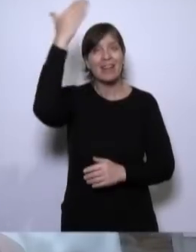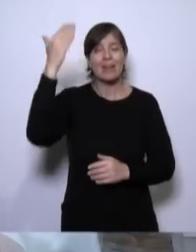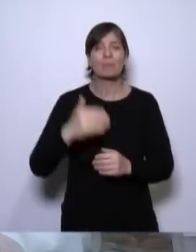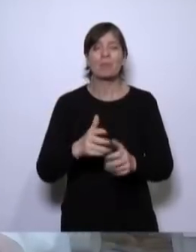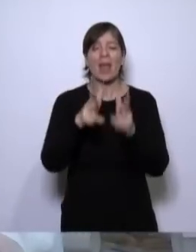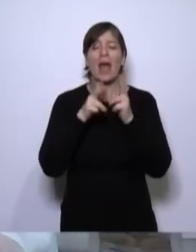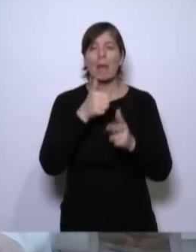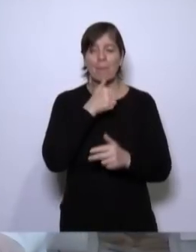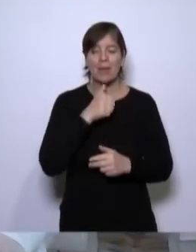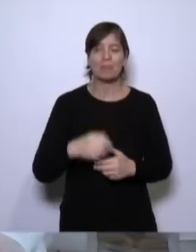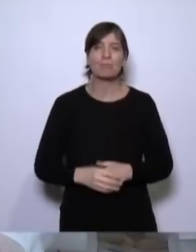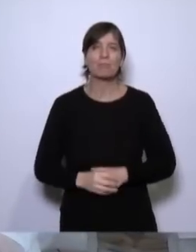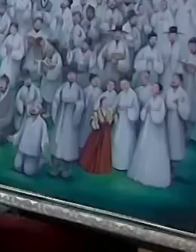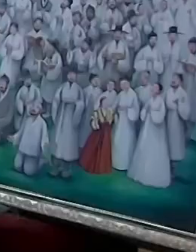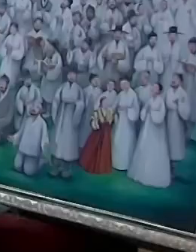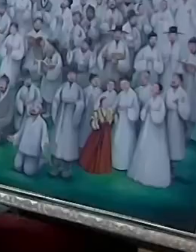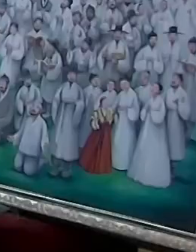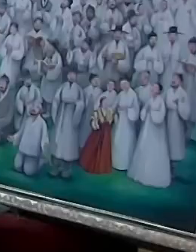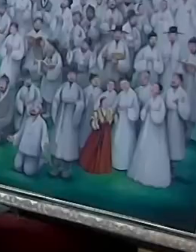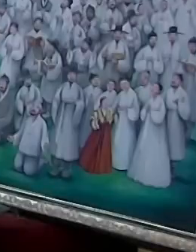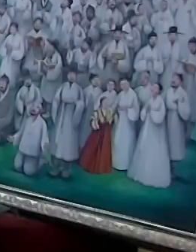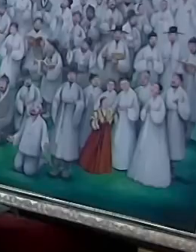vida eterna. Amén.